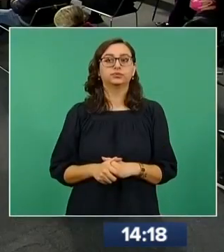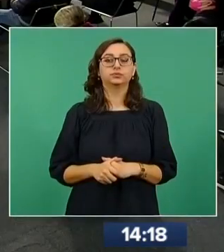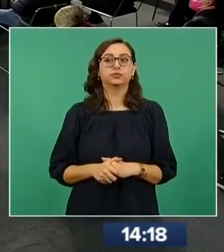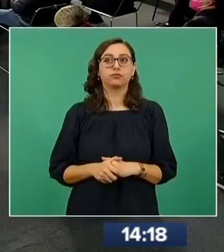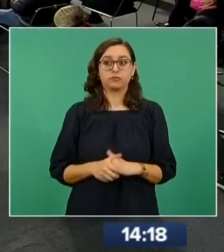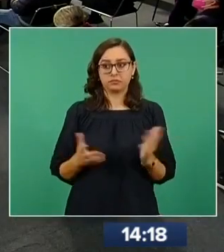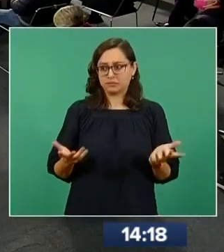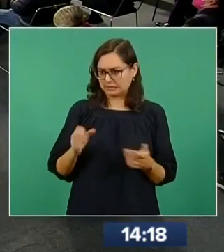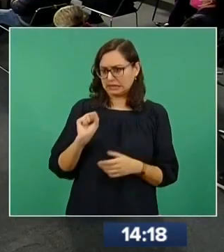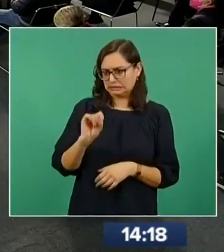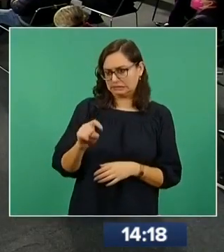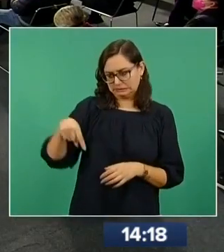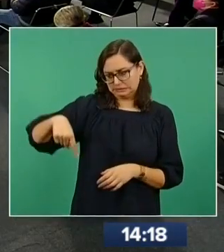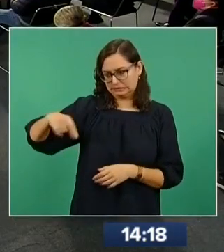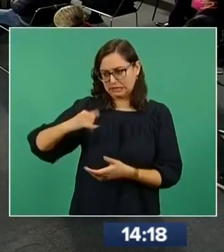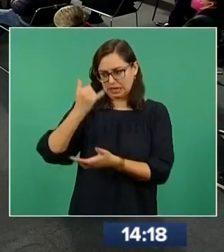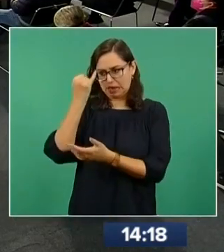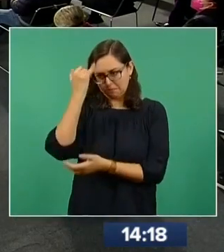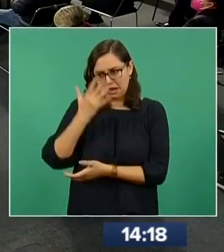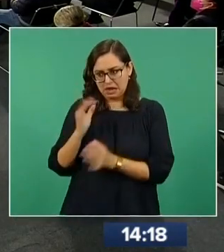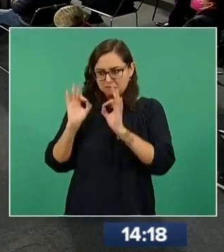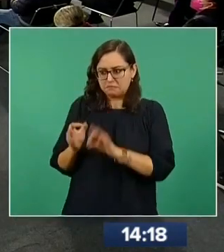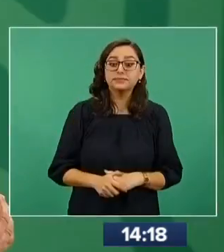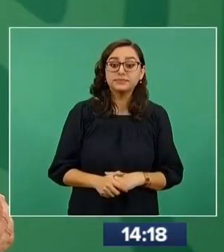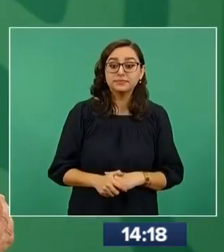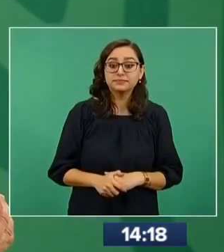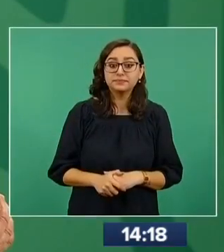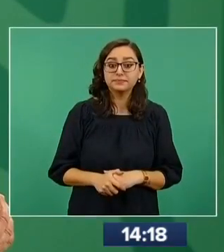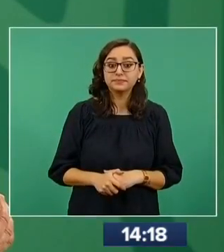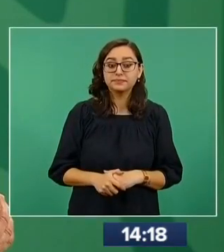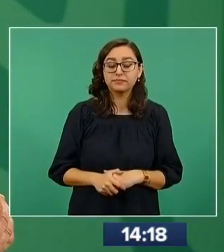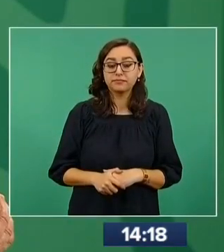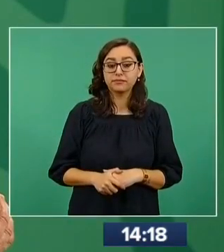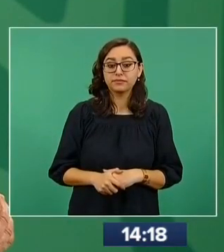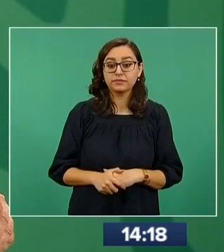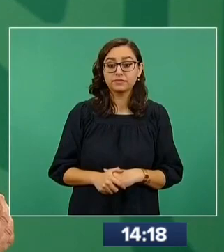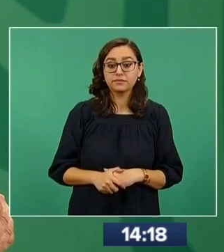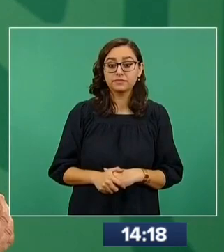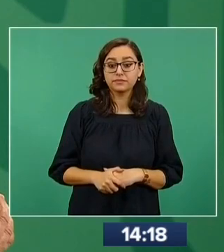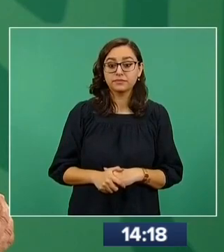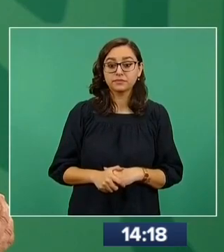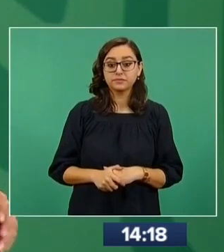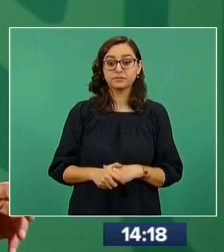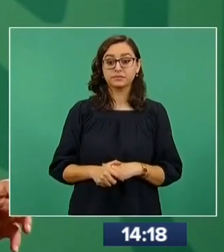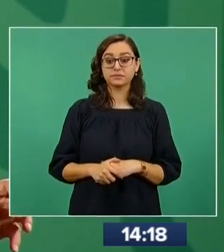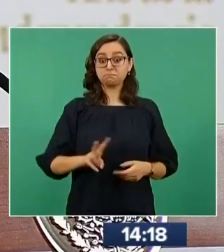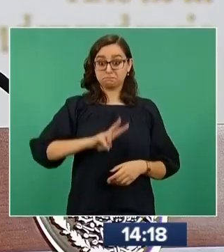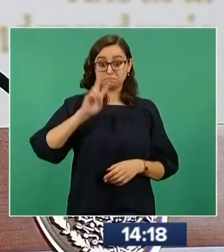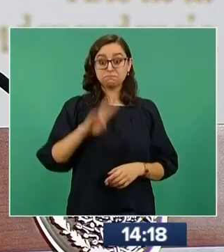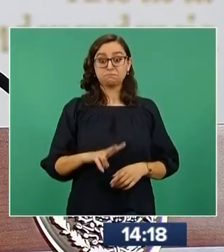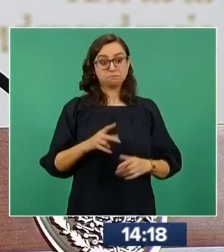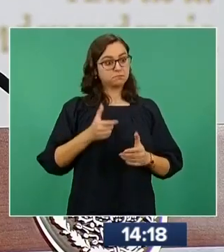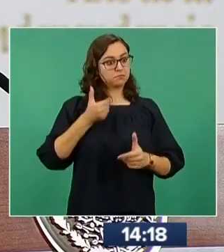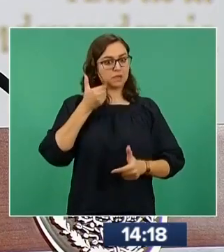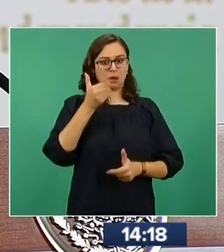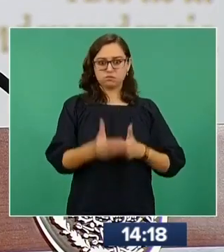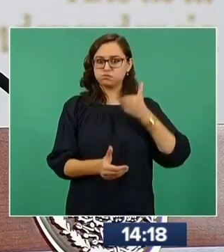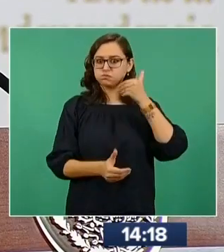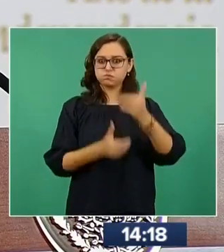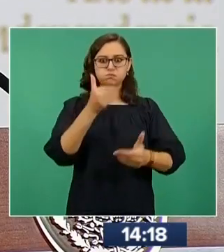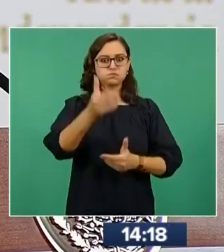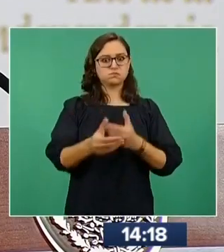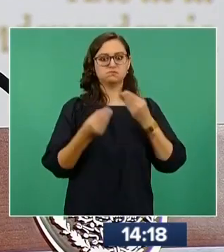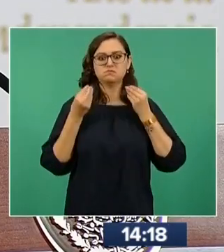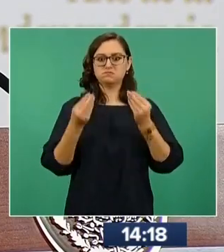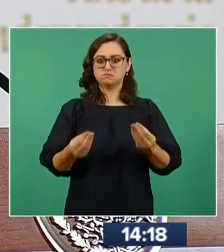esta situación ha cambiado respecto a lo que sucedía en gobiernos anteriores y pidió tener cuidado con este tipo de mediciones. sí,